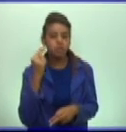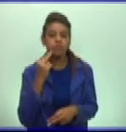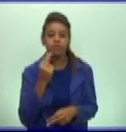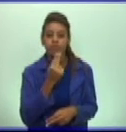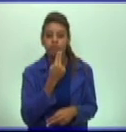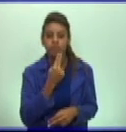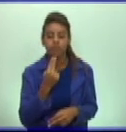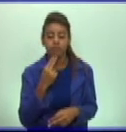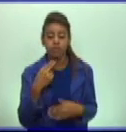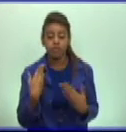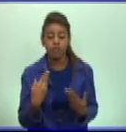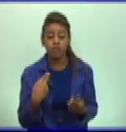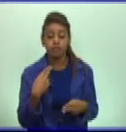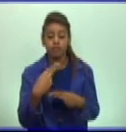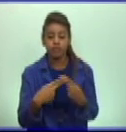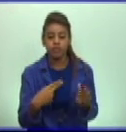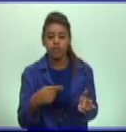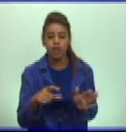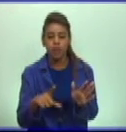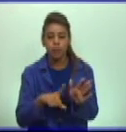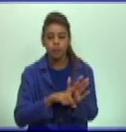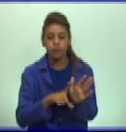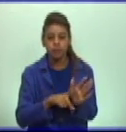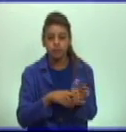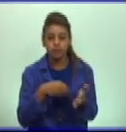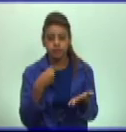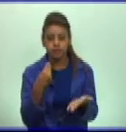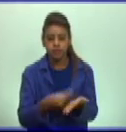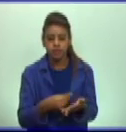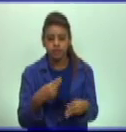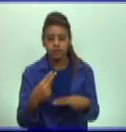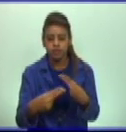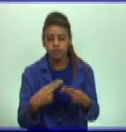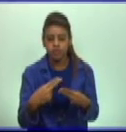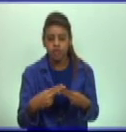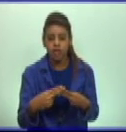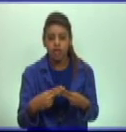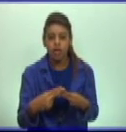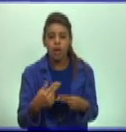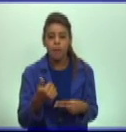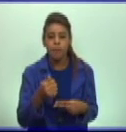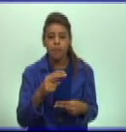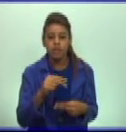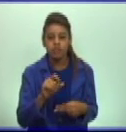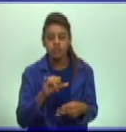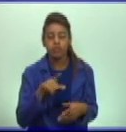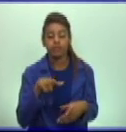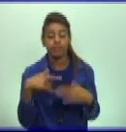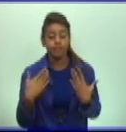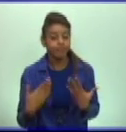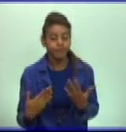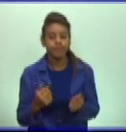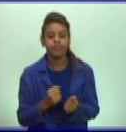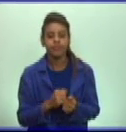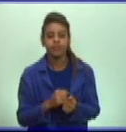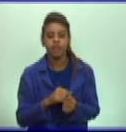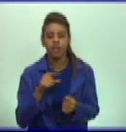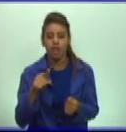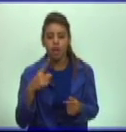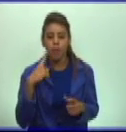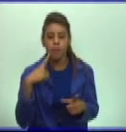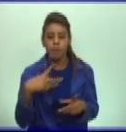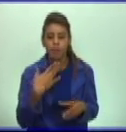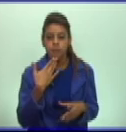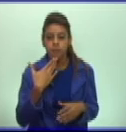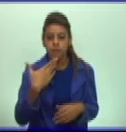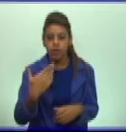aplicación creadora del marxismo-leninismo. Este proceso trajo consigo entonces que se optimizara más el